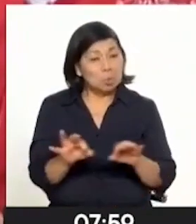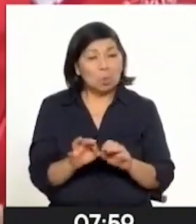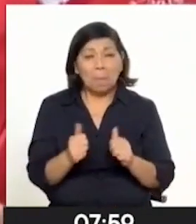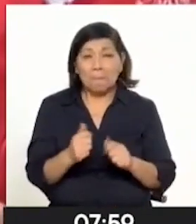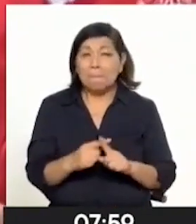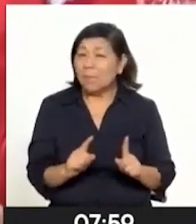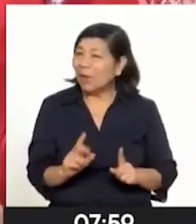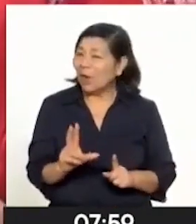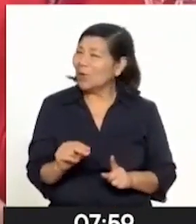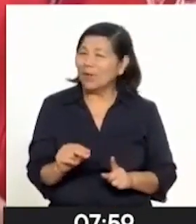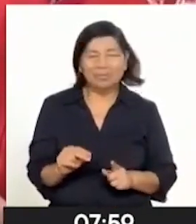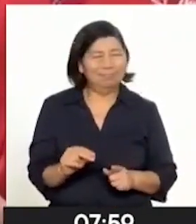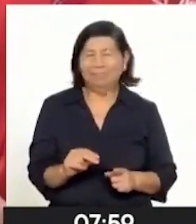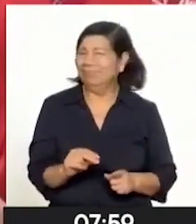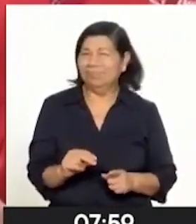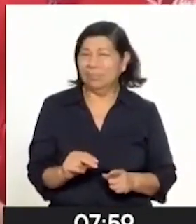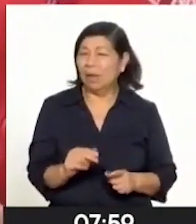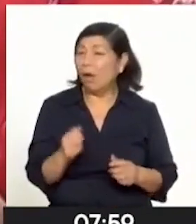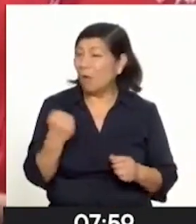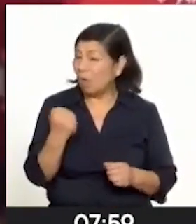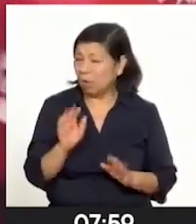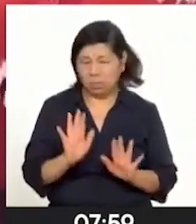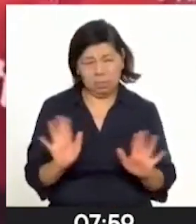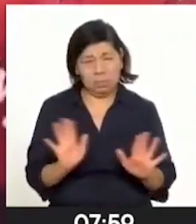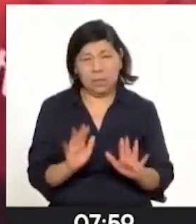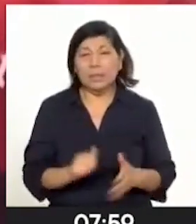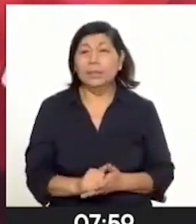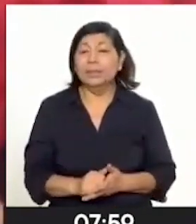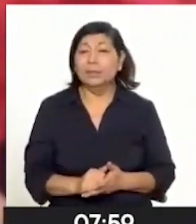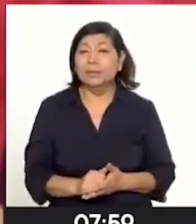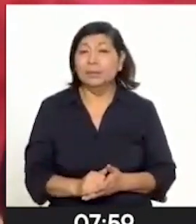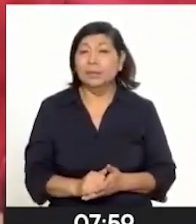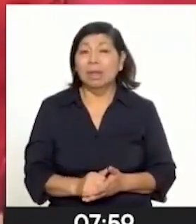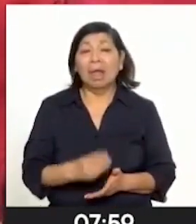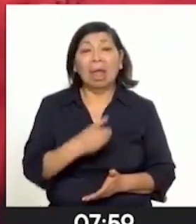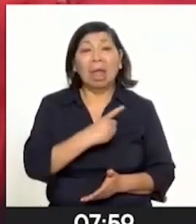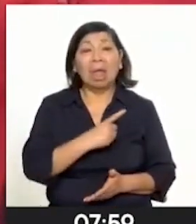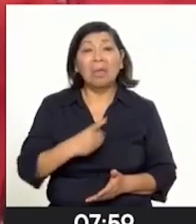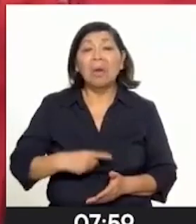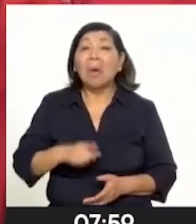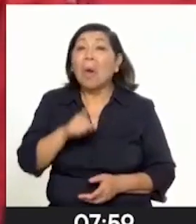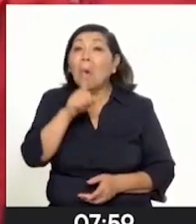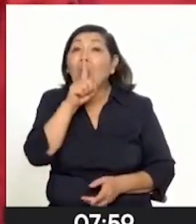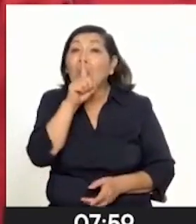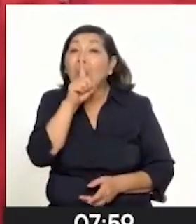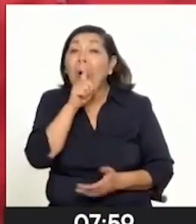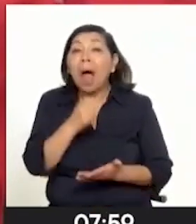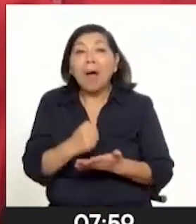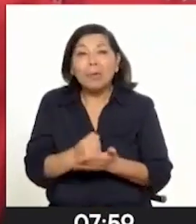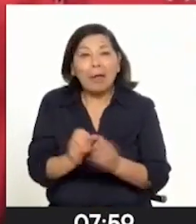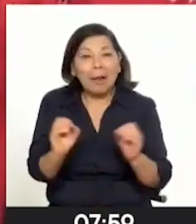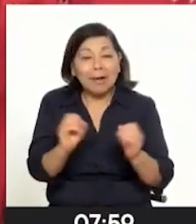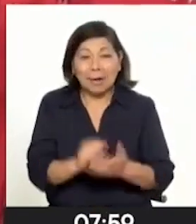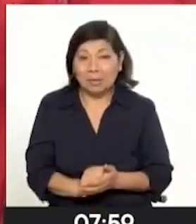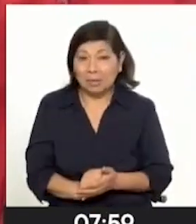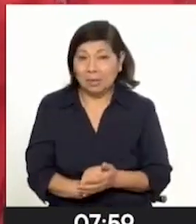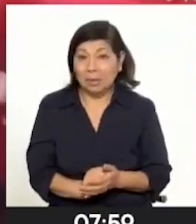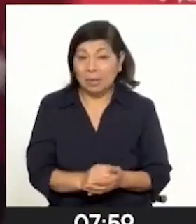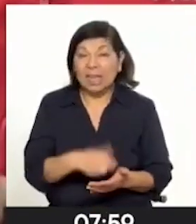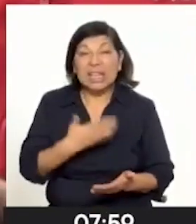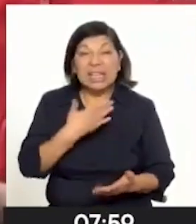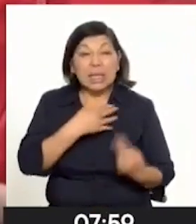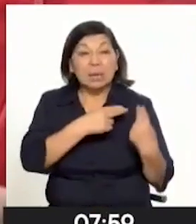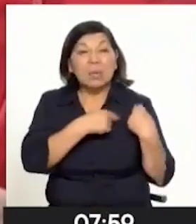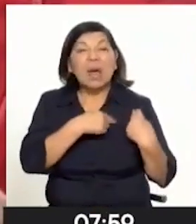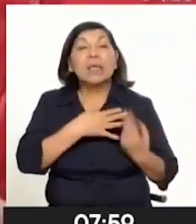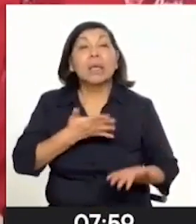bien, pero no podemos esperar a que nos pase algo más fuerte. La madre alertó que el director no respondió, no les ayudó. ¿Serían cargo el ministerio? ¿Cómo